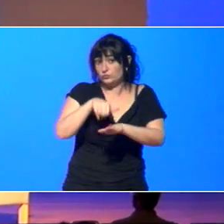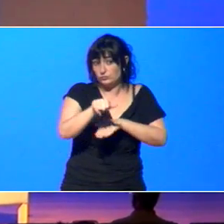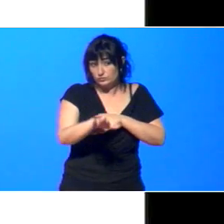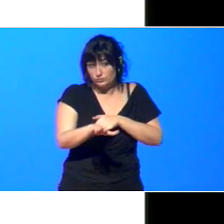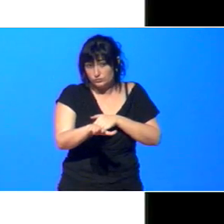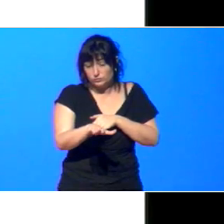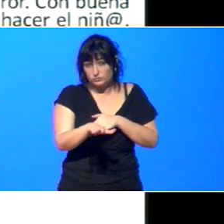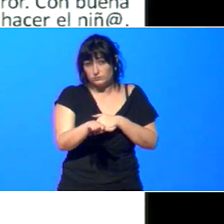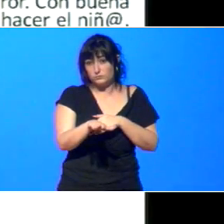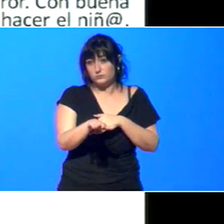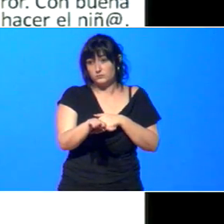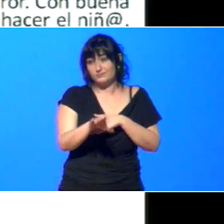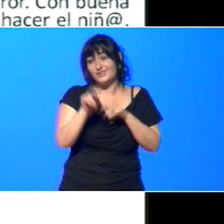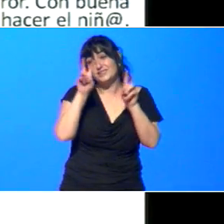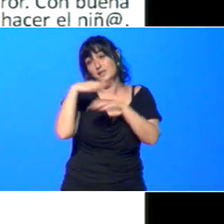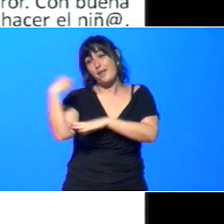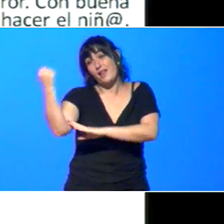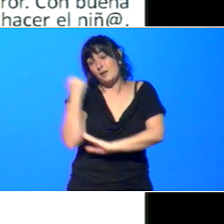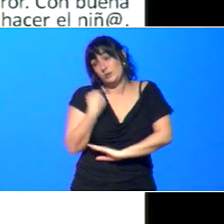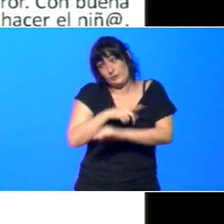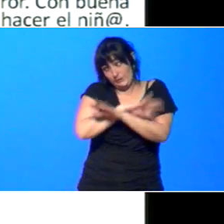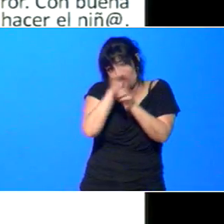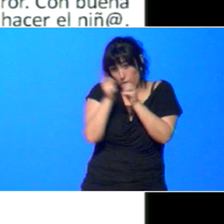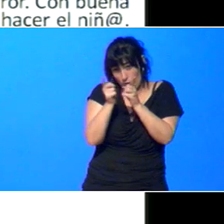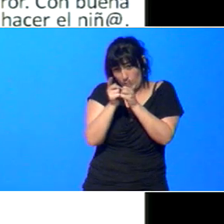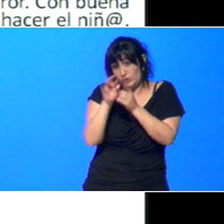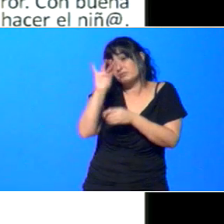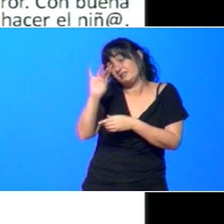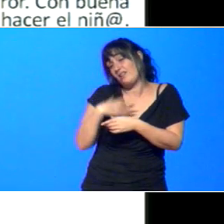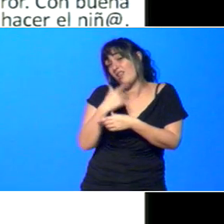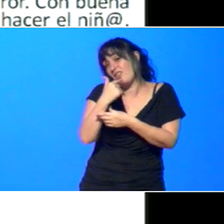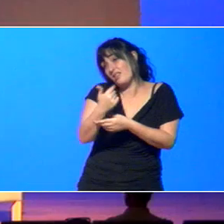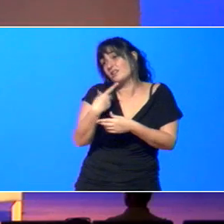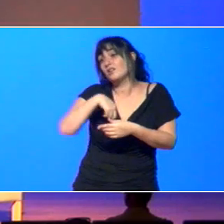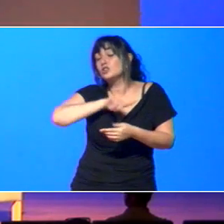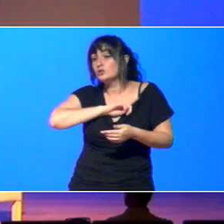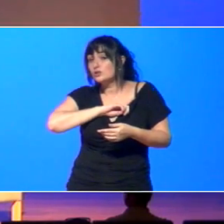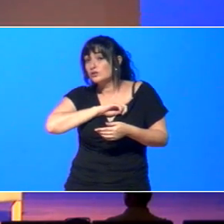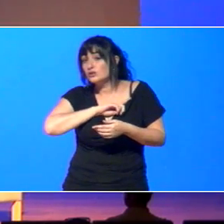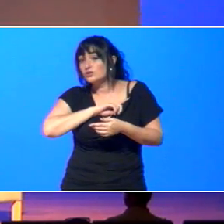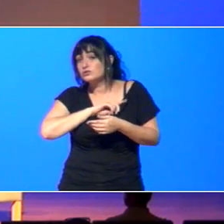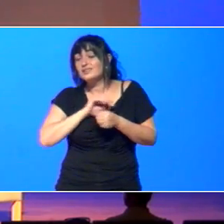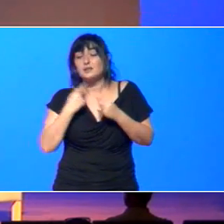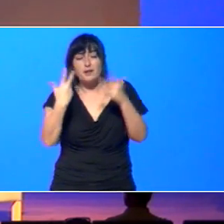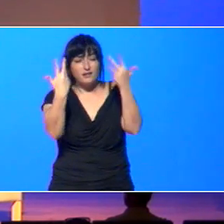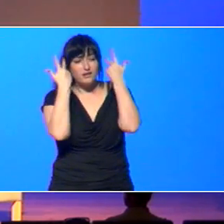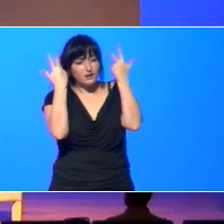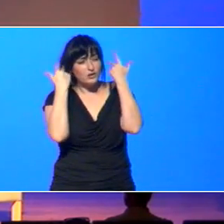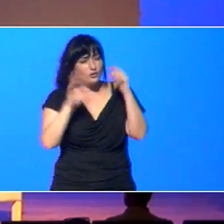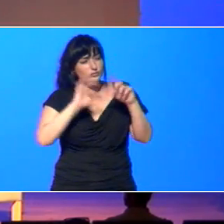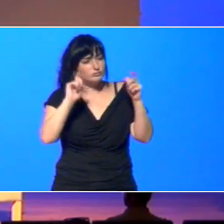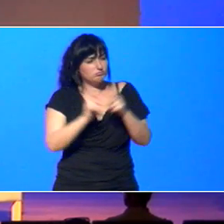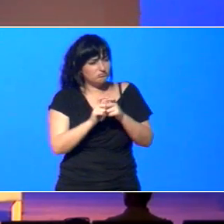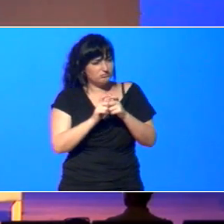modelo de apoyo, pues muy brevemente sí que hablar un poco de que sí creemos que al final que necesitamos esos constructores de puentes que ahí aparecen, que son los